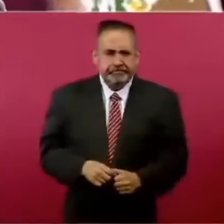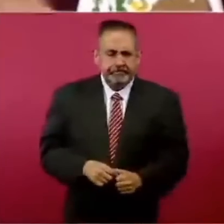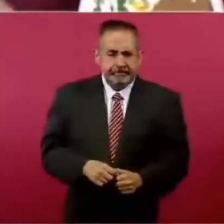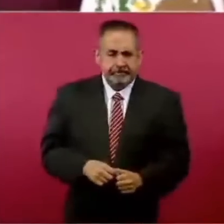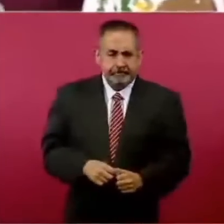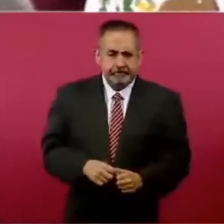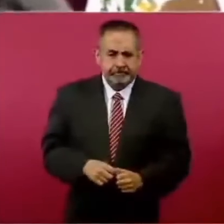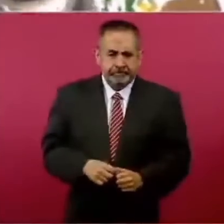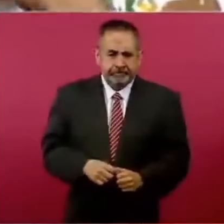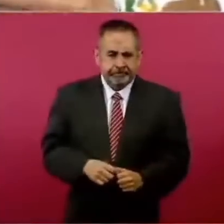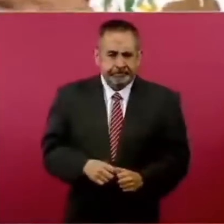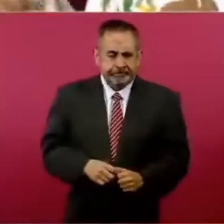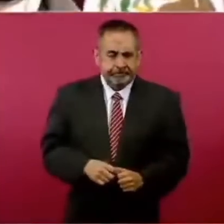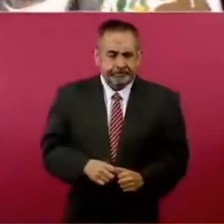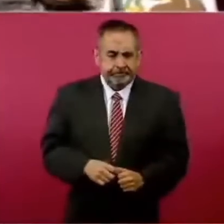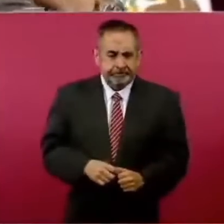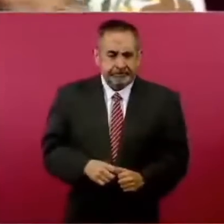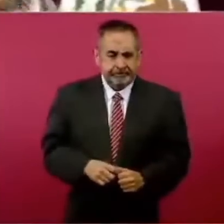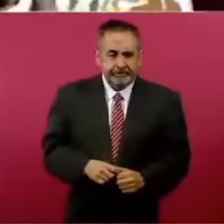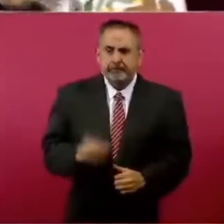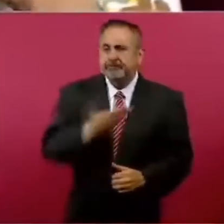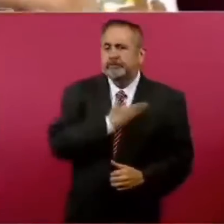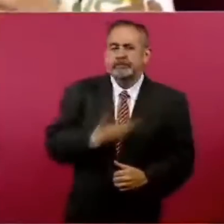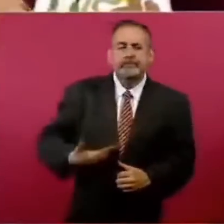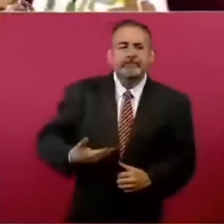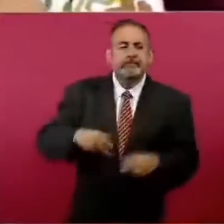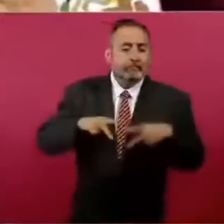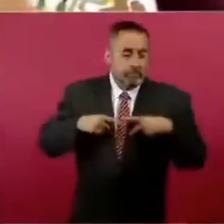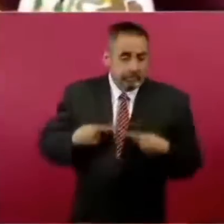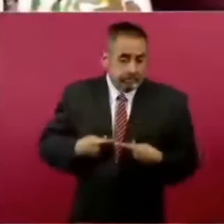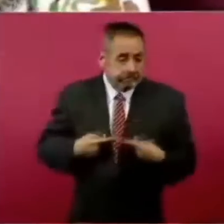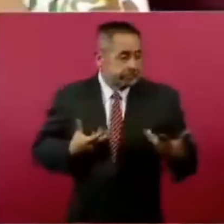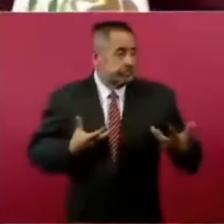para que con la publicidad